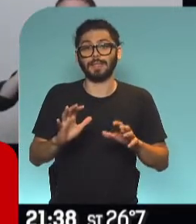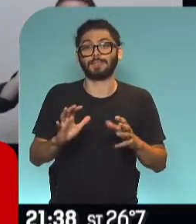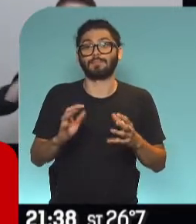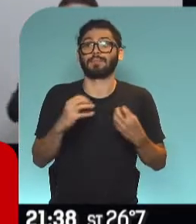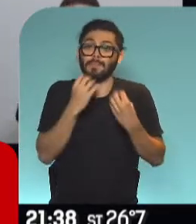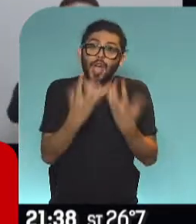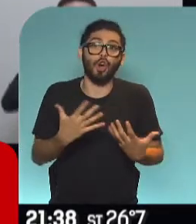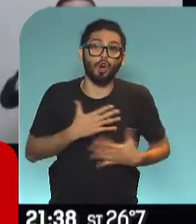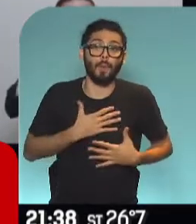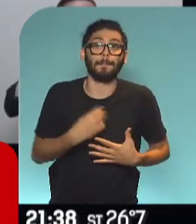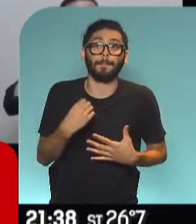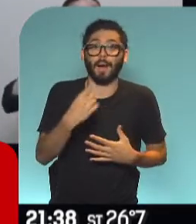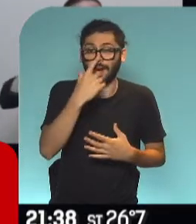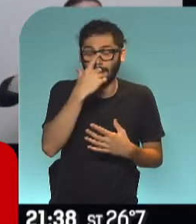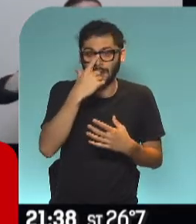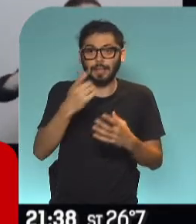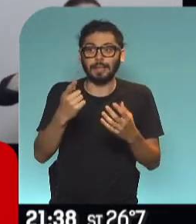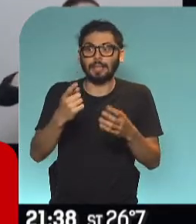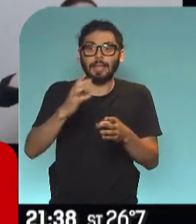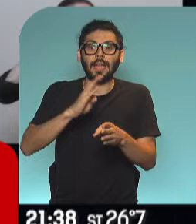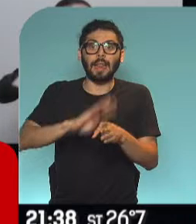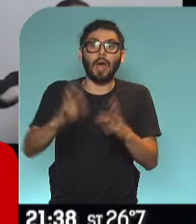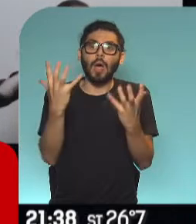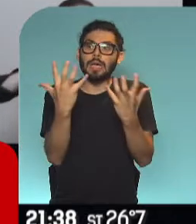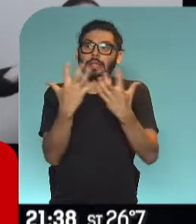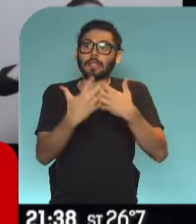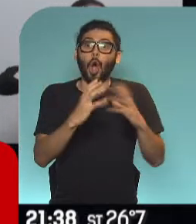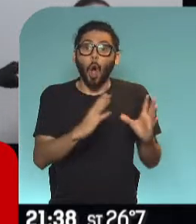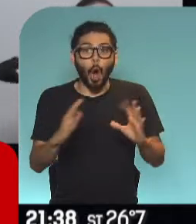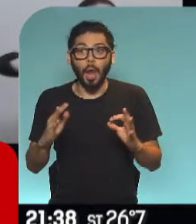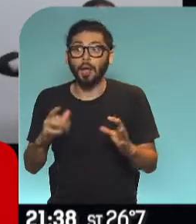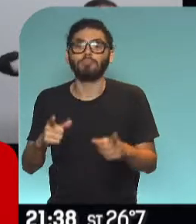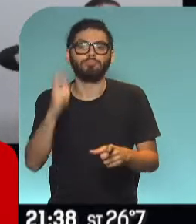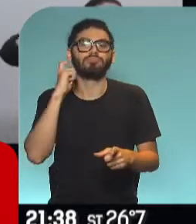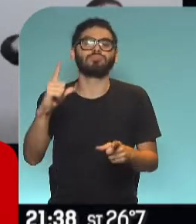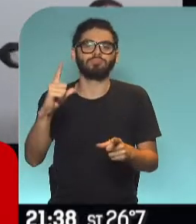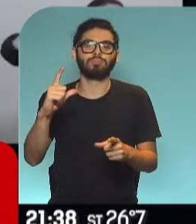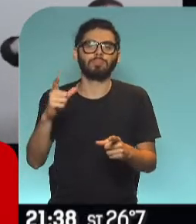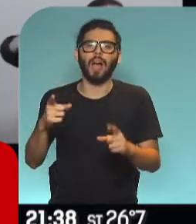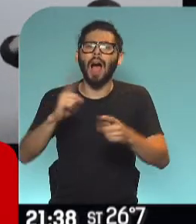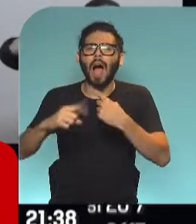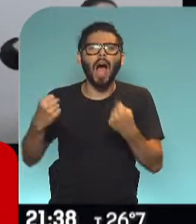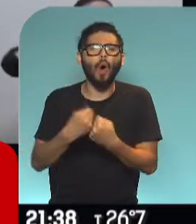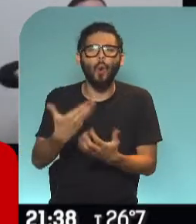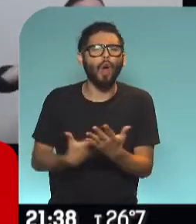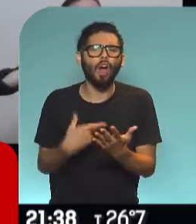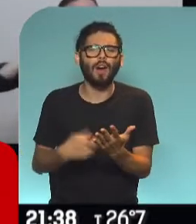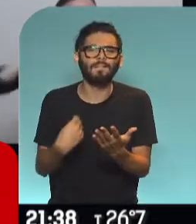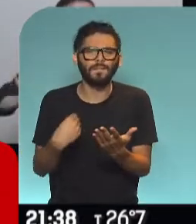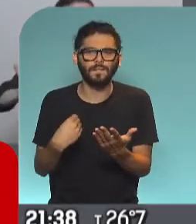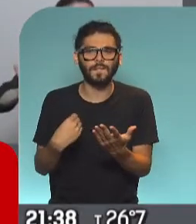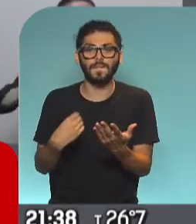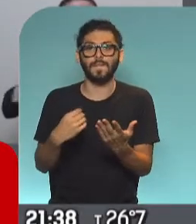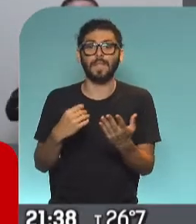de poder terminar esta reestructuración de una manera ordenada. Y en lo que consistiría ese acuerdo es en pasar de las